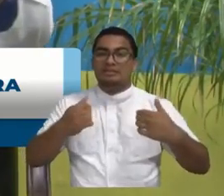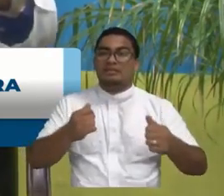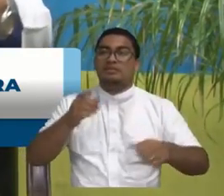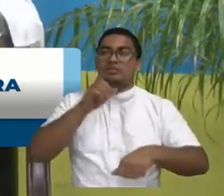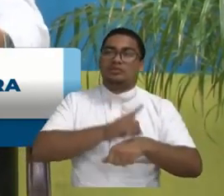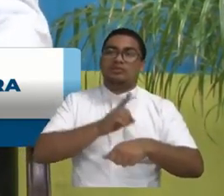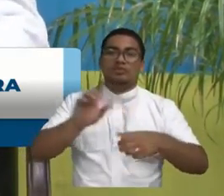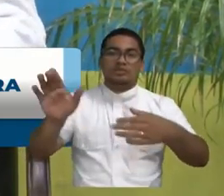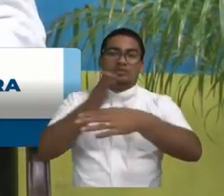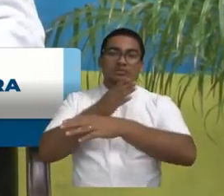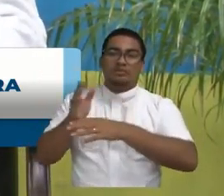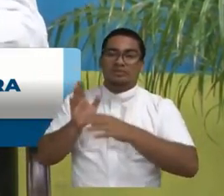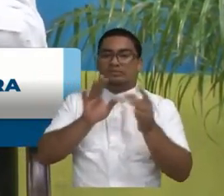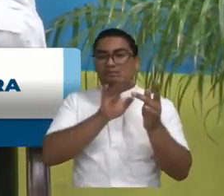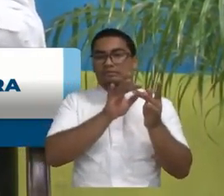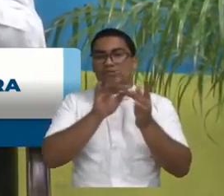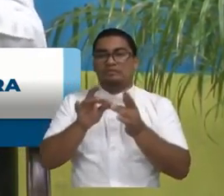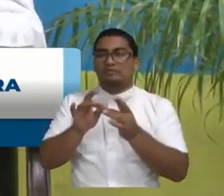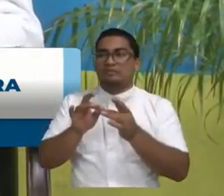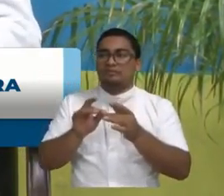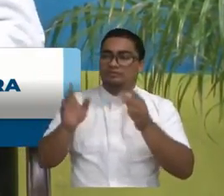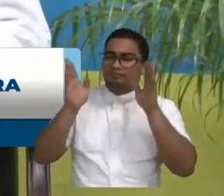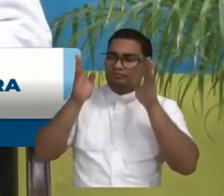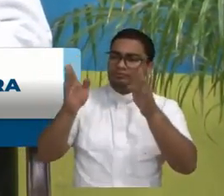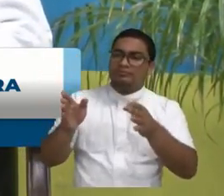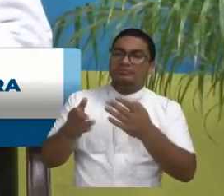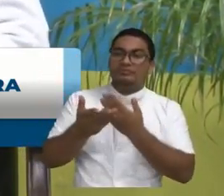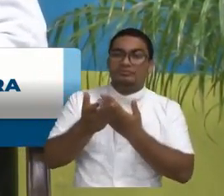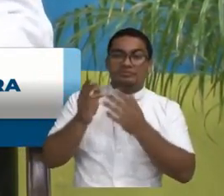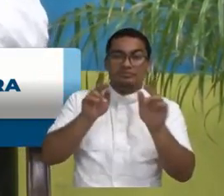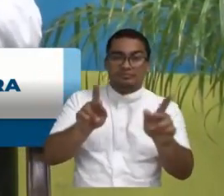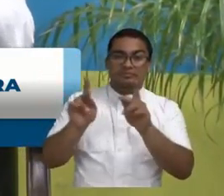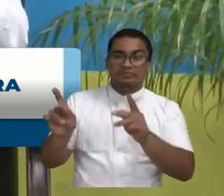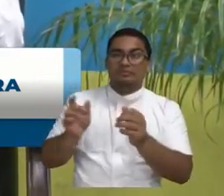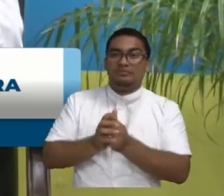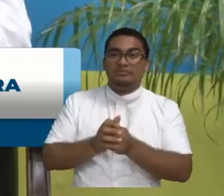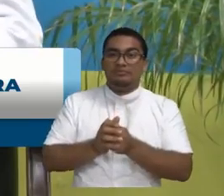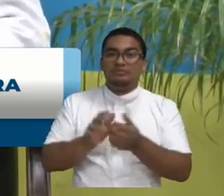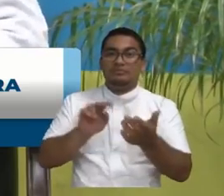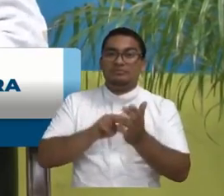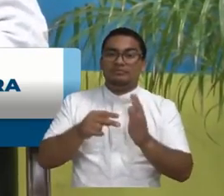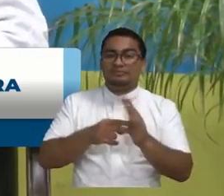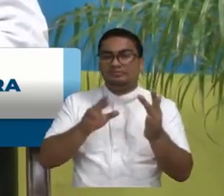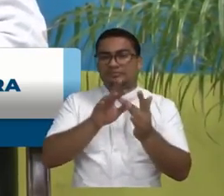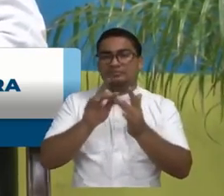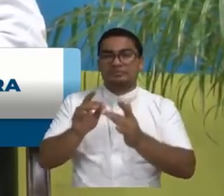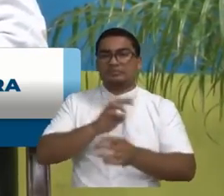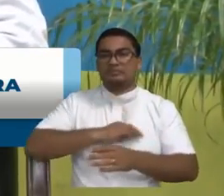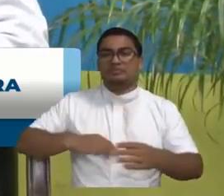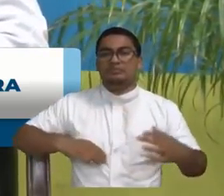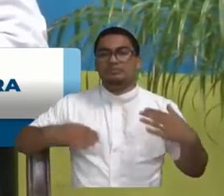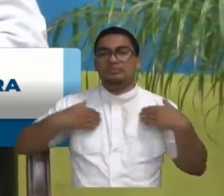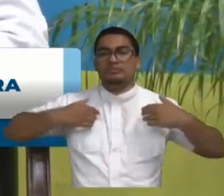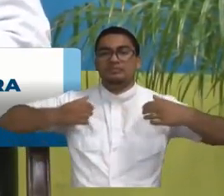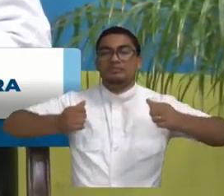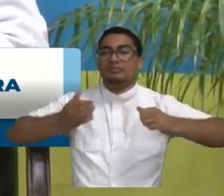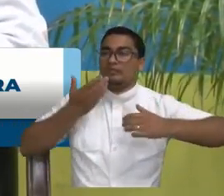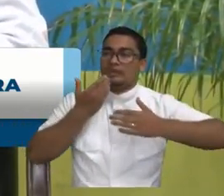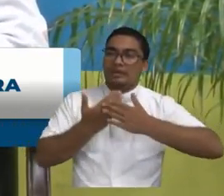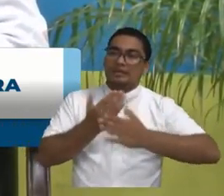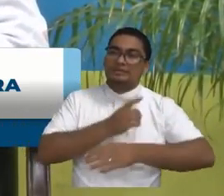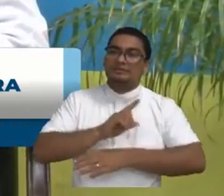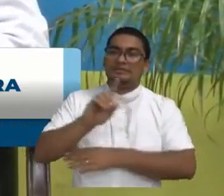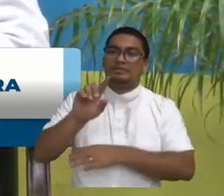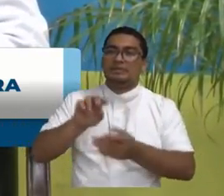llegan todas las especialidades y abordamos de manera integrada a estos pacientes. Ya eso es lo especial que tiene el Ministerio de Salud y gracias a ella nos ha permitido captar y ir